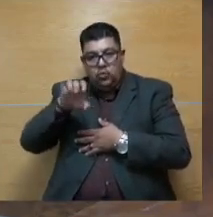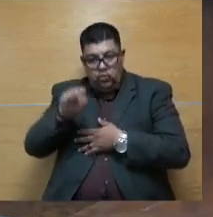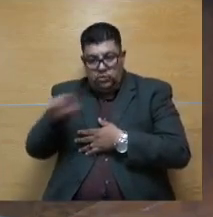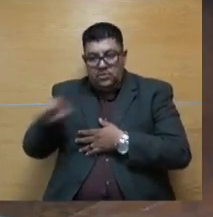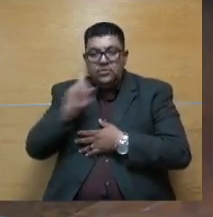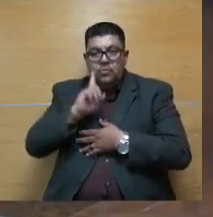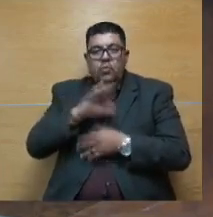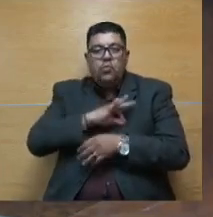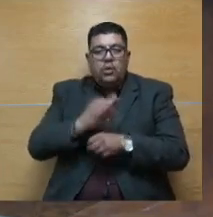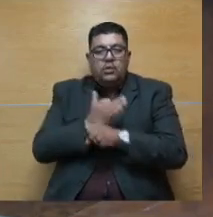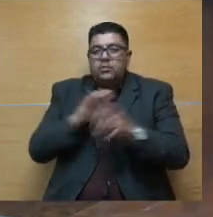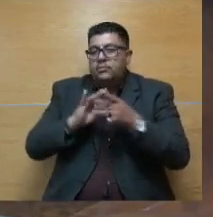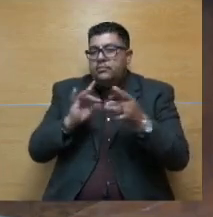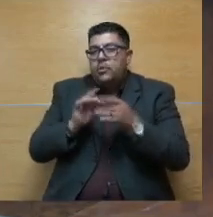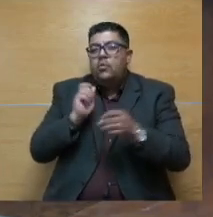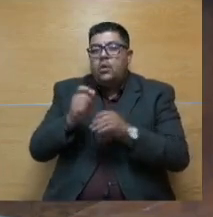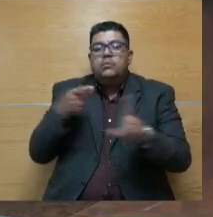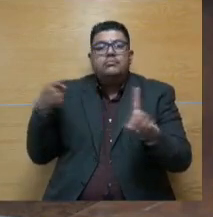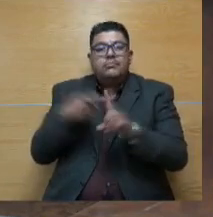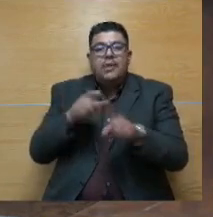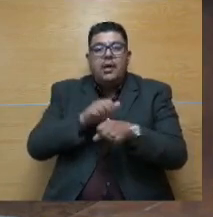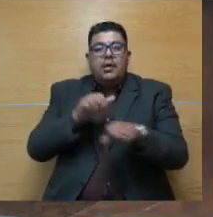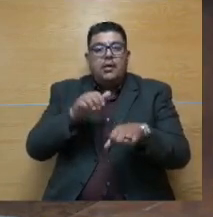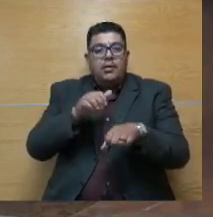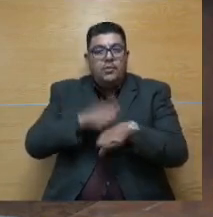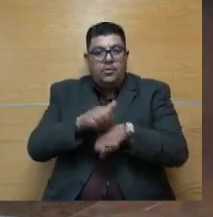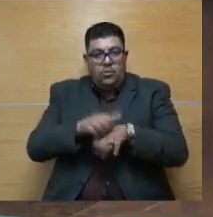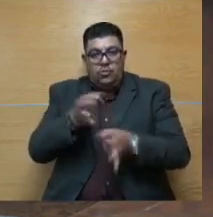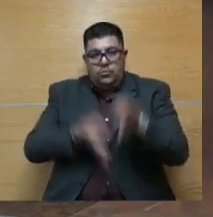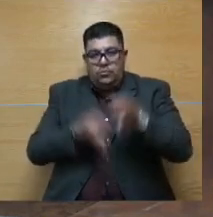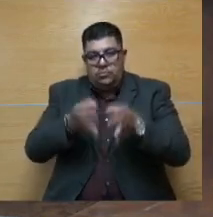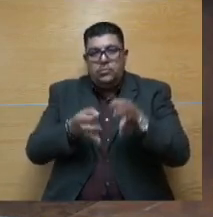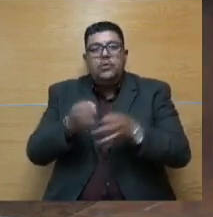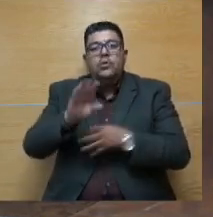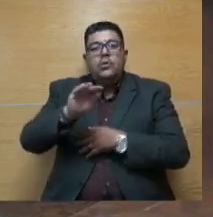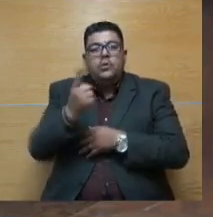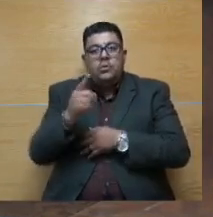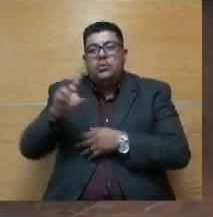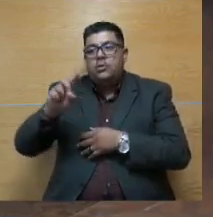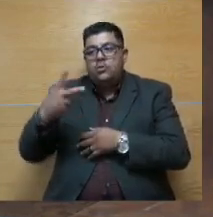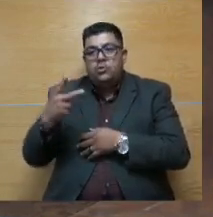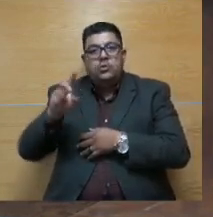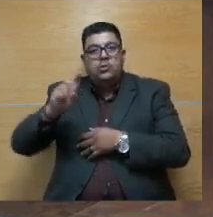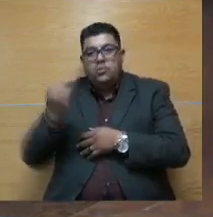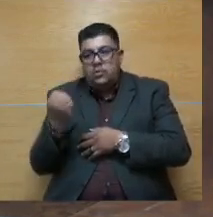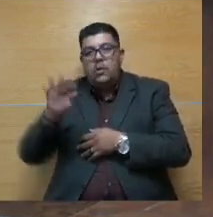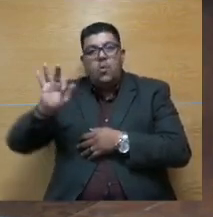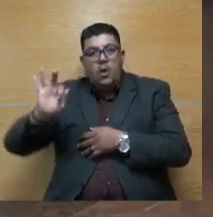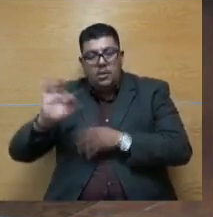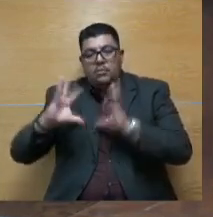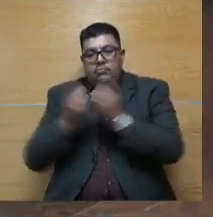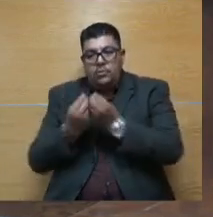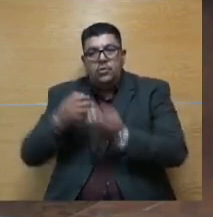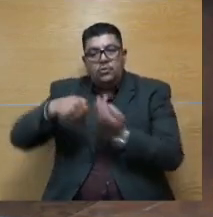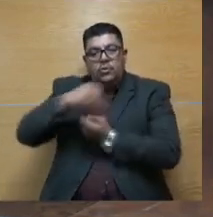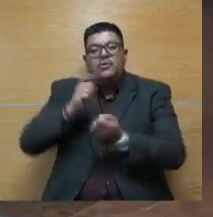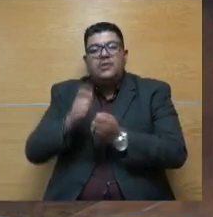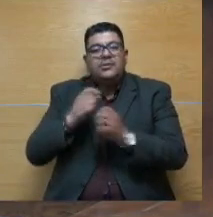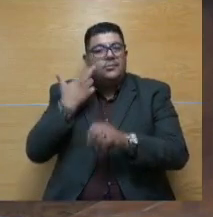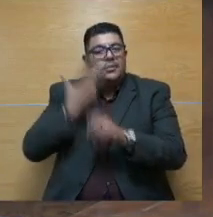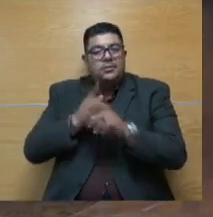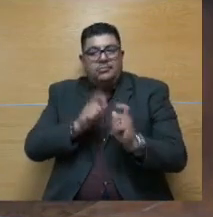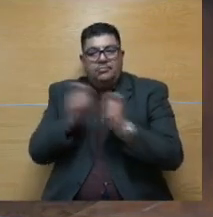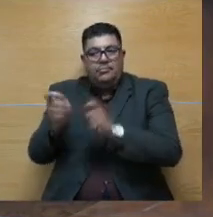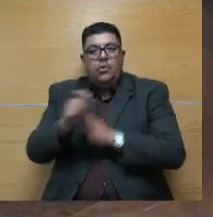resolución del juicio de la ciudadanía 91 y de los juicios electorales 38 39 y 40 todos de este año turnados a la ponencia del magistrado mar